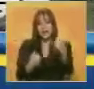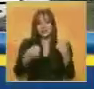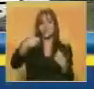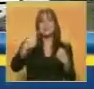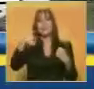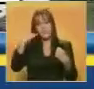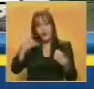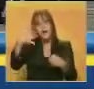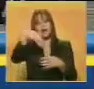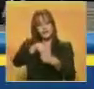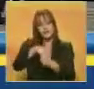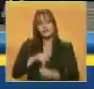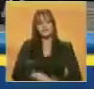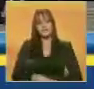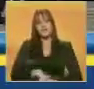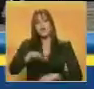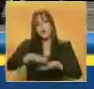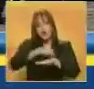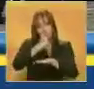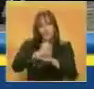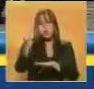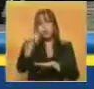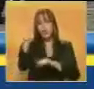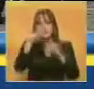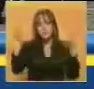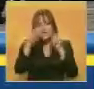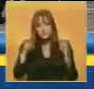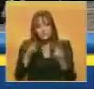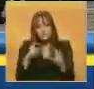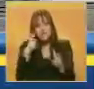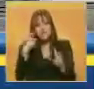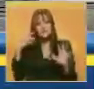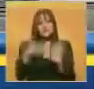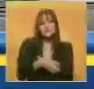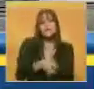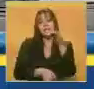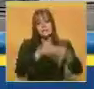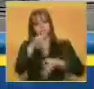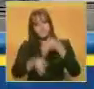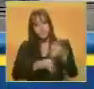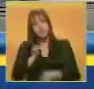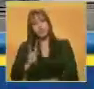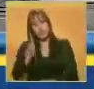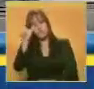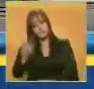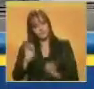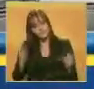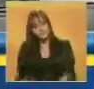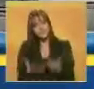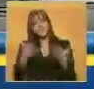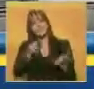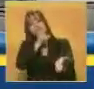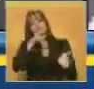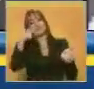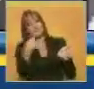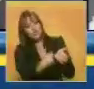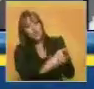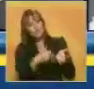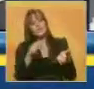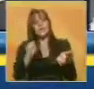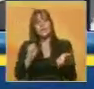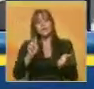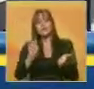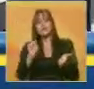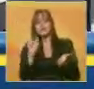aeronave. Representantes de la Junta Investigadora de Accidentes de Aeronáutica Civil reportaron que los 2 sobrevivientes, identificadas como Susan